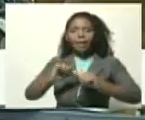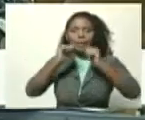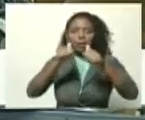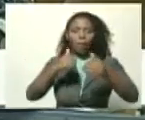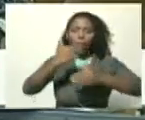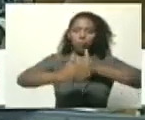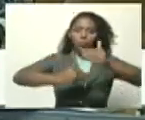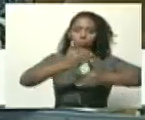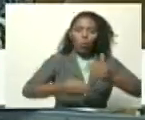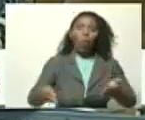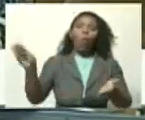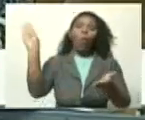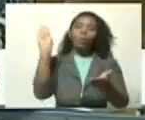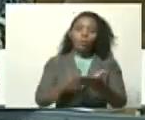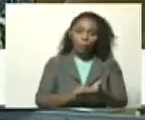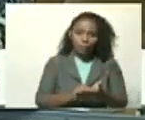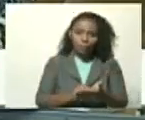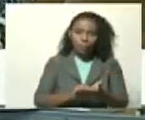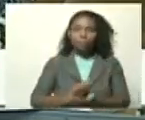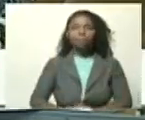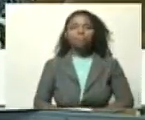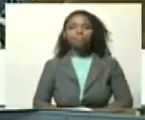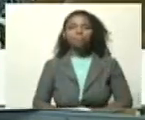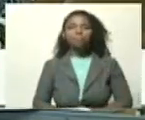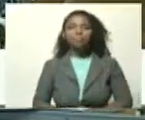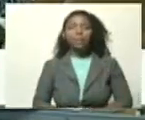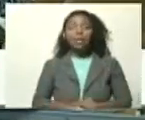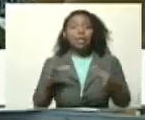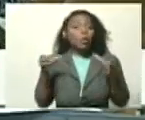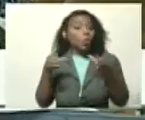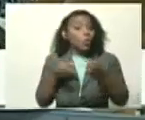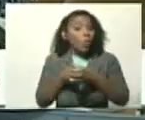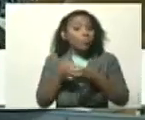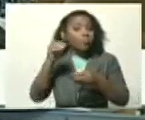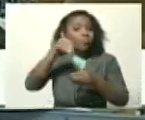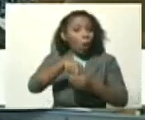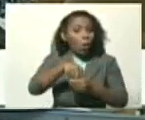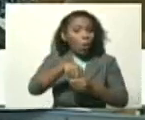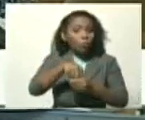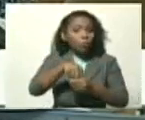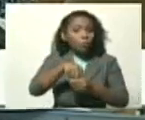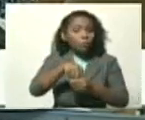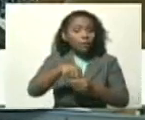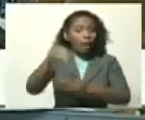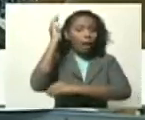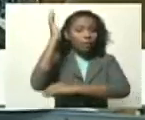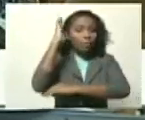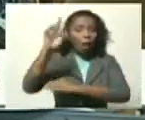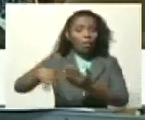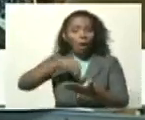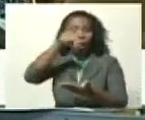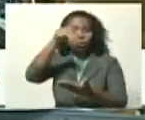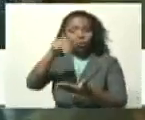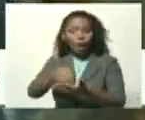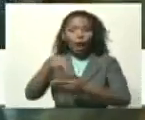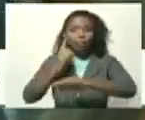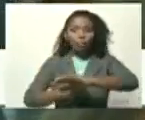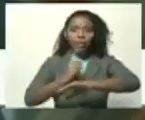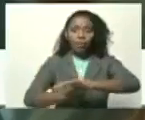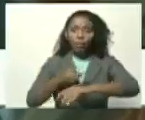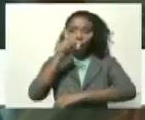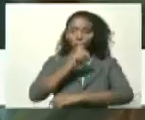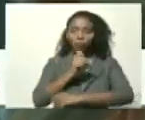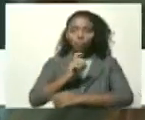procedimiento nuevamente. Comisión de Instalación de la Asamblea Nacional para el periodo